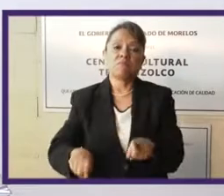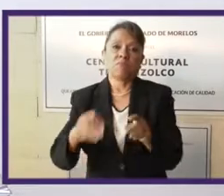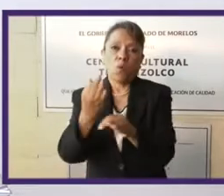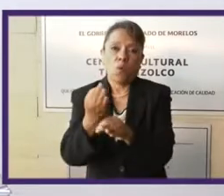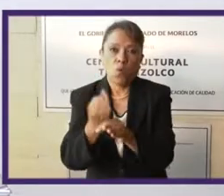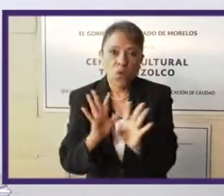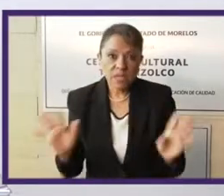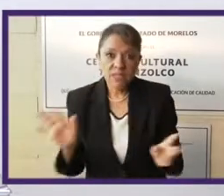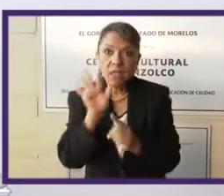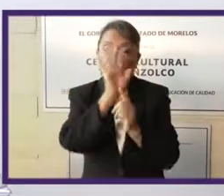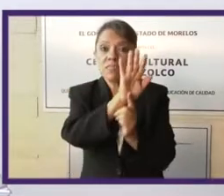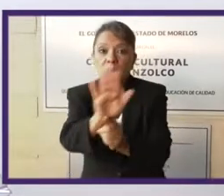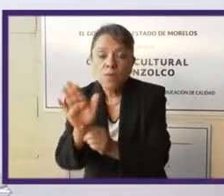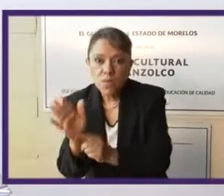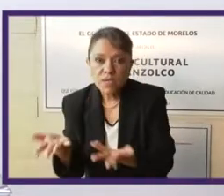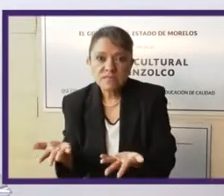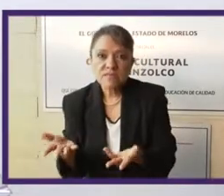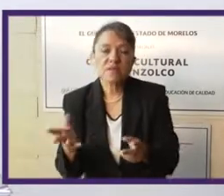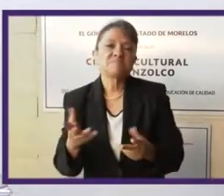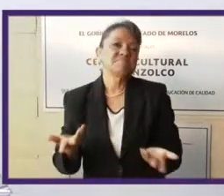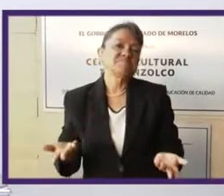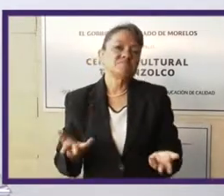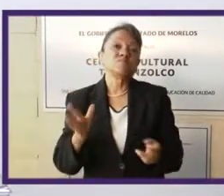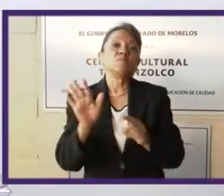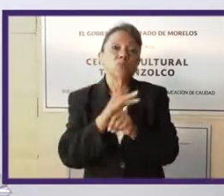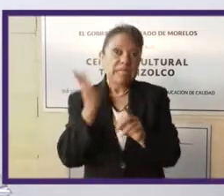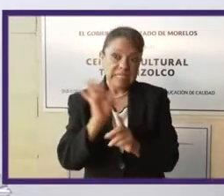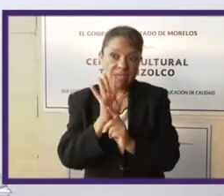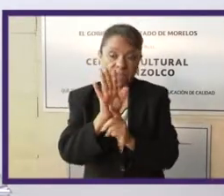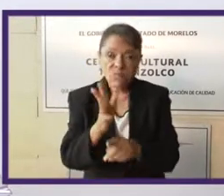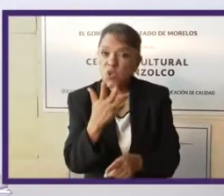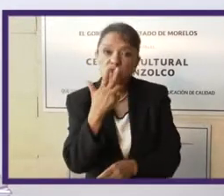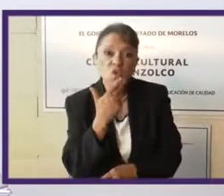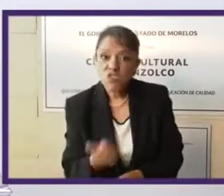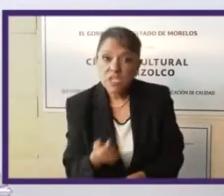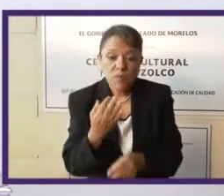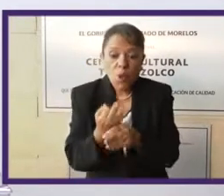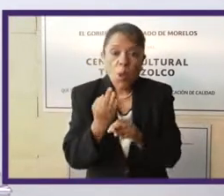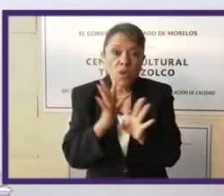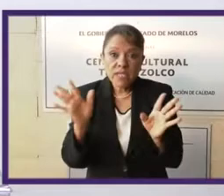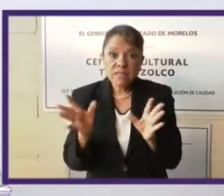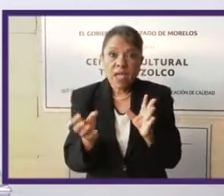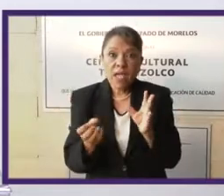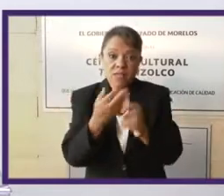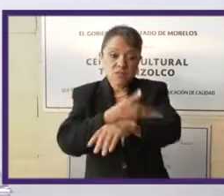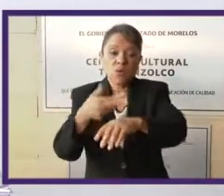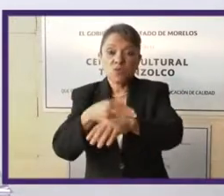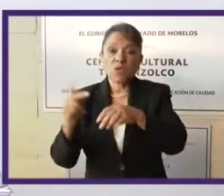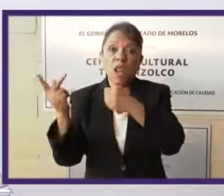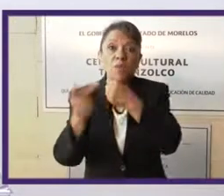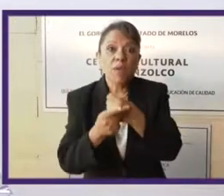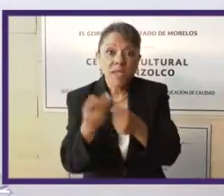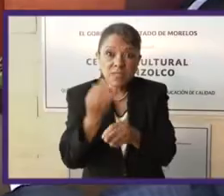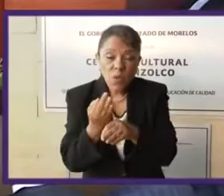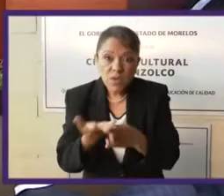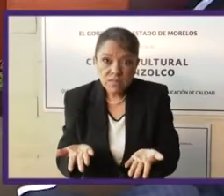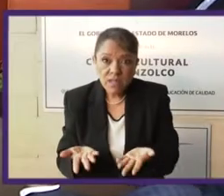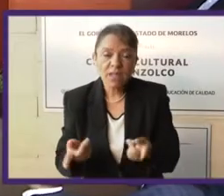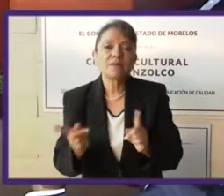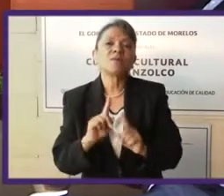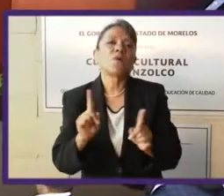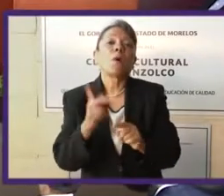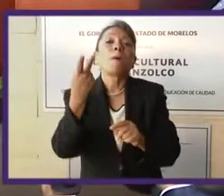demostrado que no nos sirve para sacar el país de la situación en la que estamos pero pensando en el país sino en las